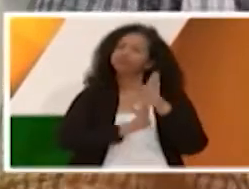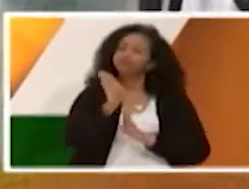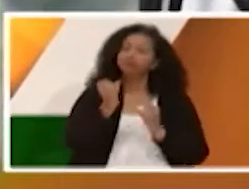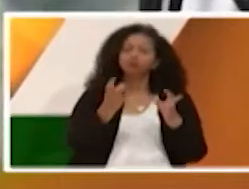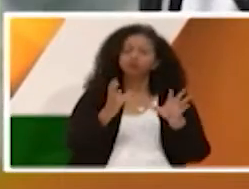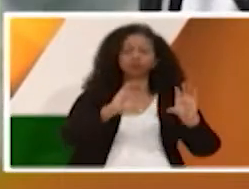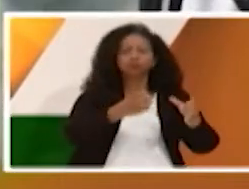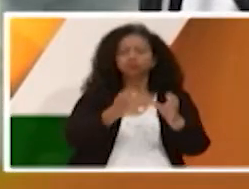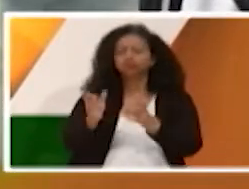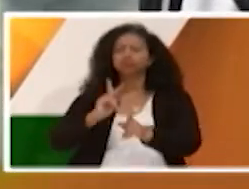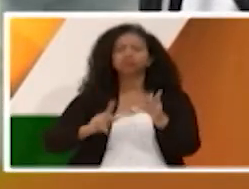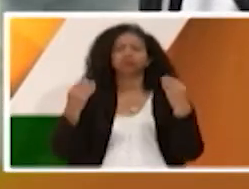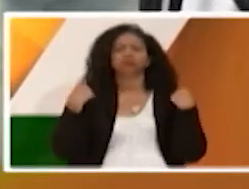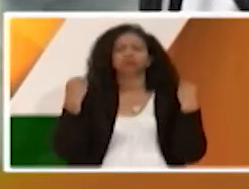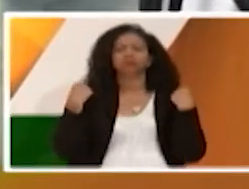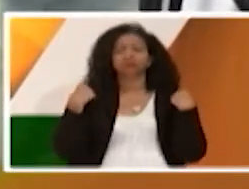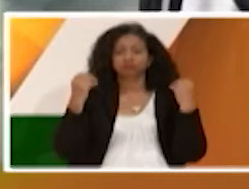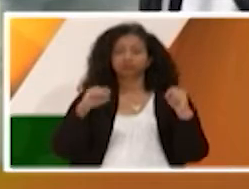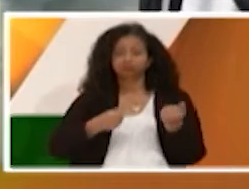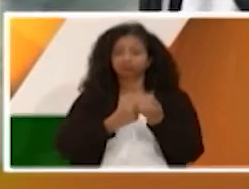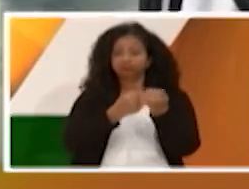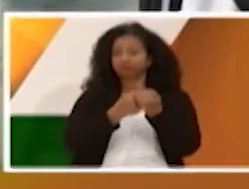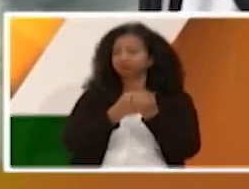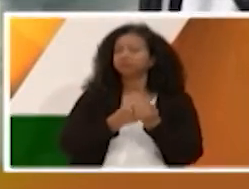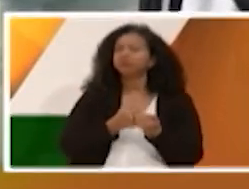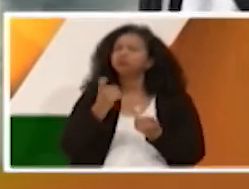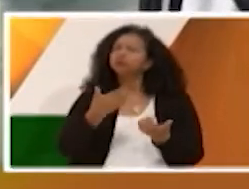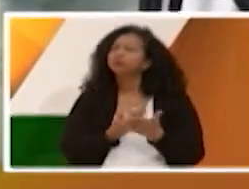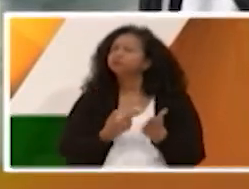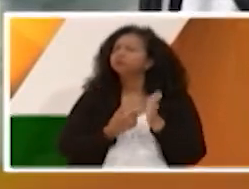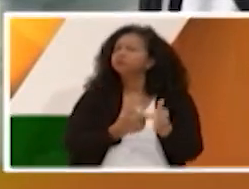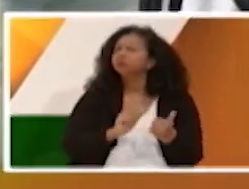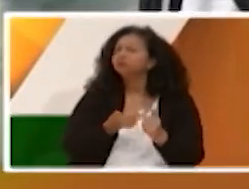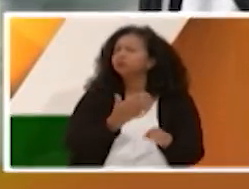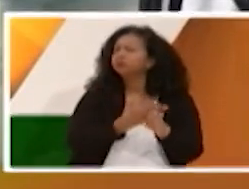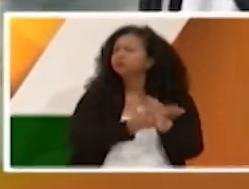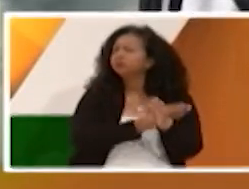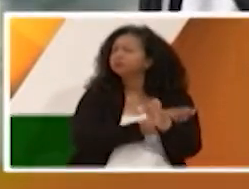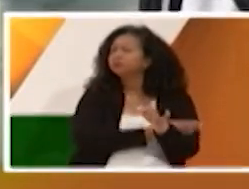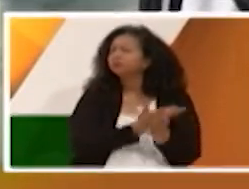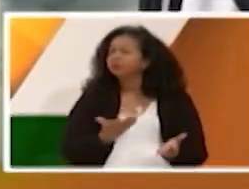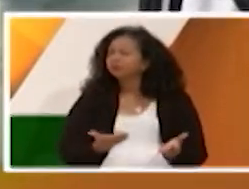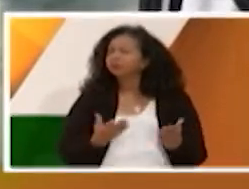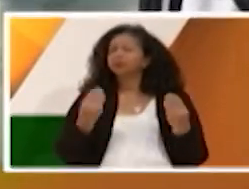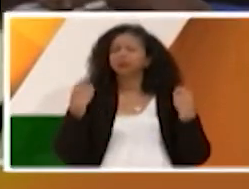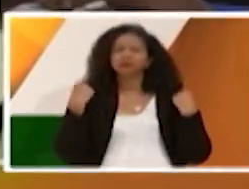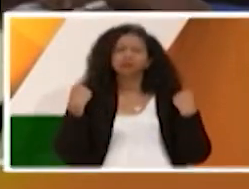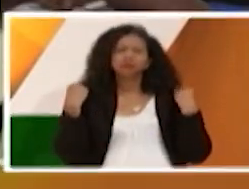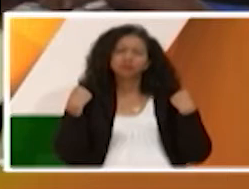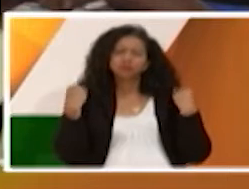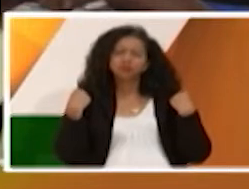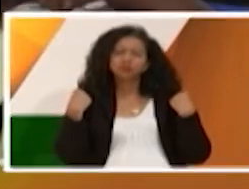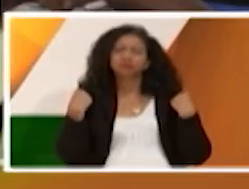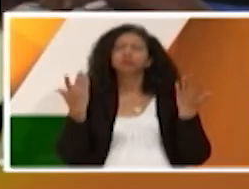este país en el deporte adaptado. ¿Cómo tú me demuestras a mí que va en progreso el aporte, el deporte